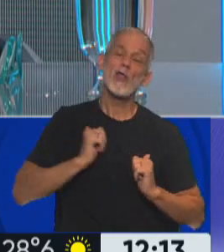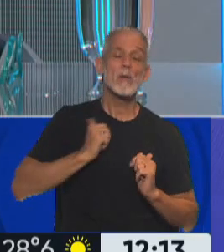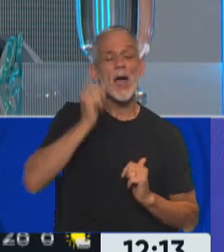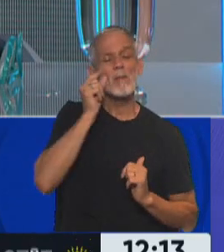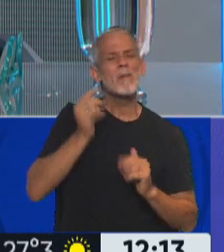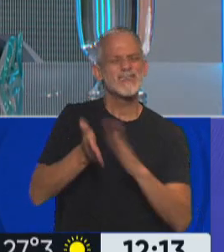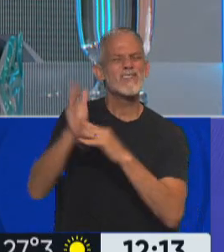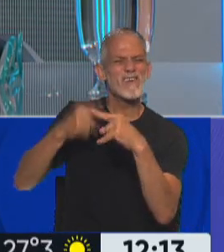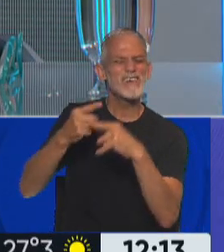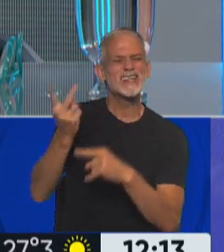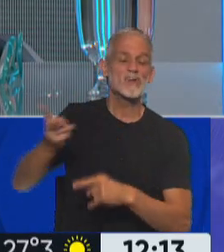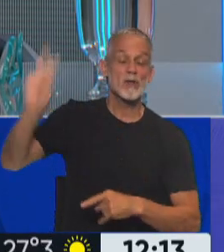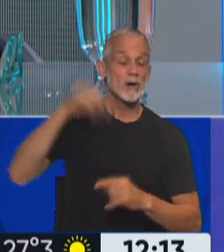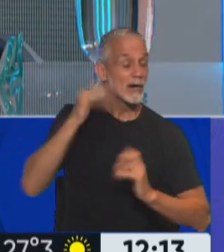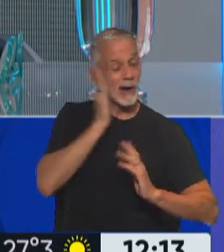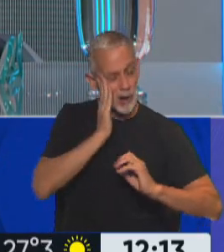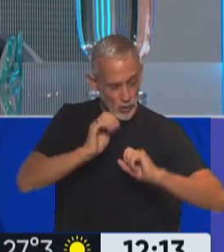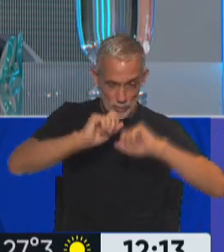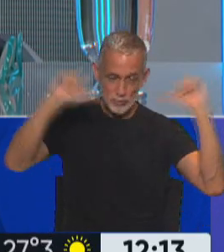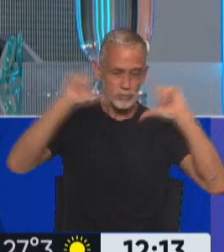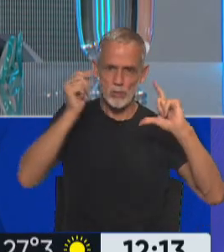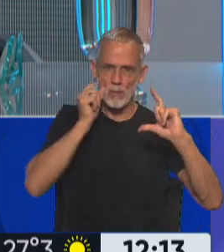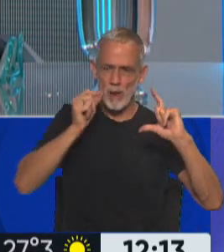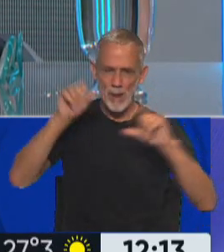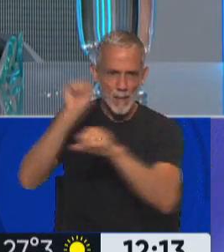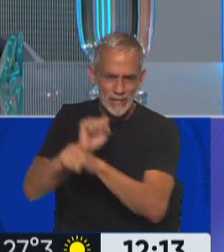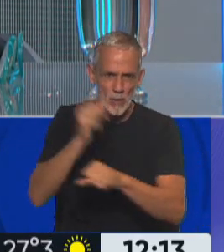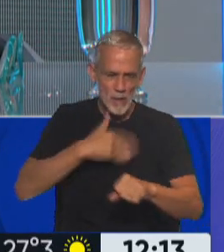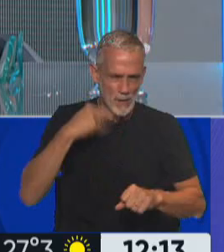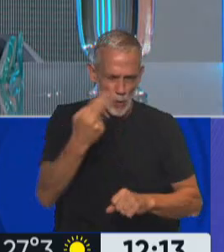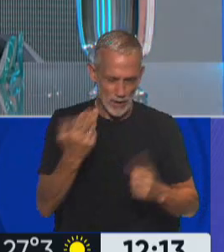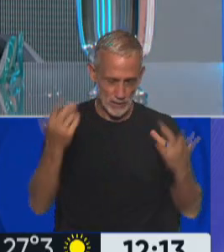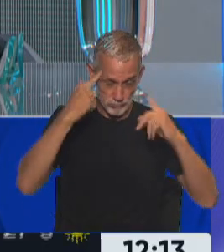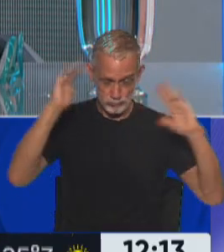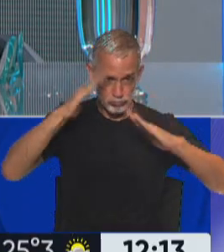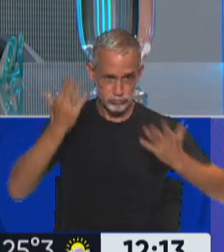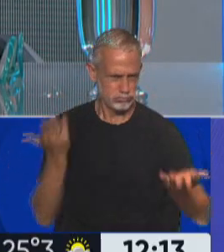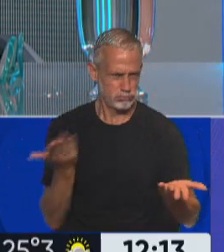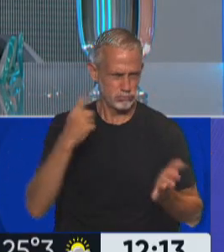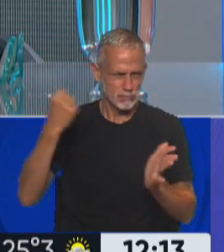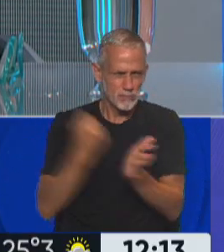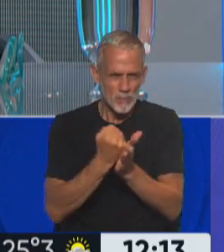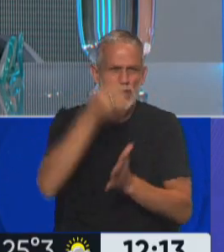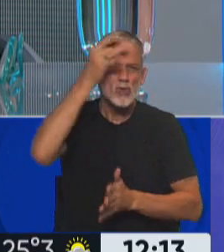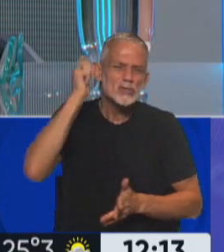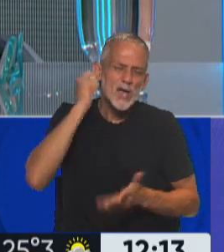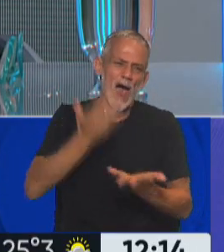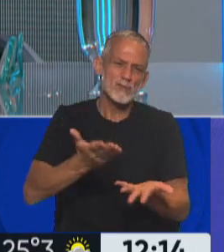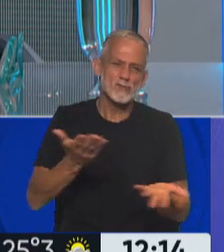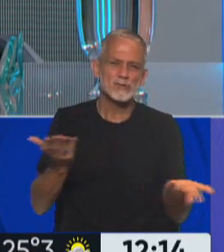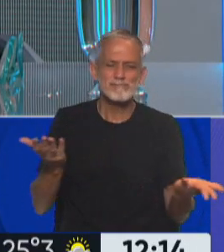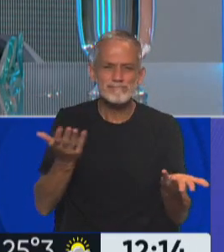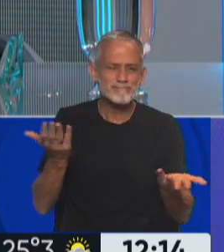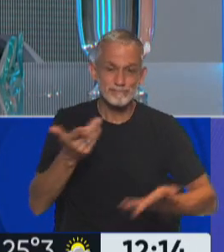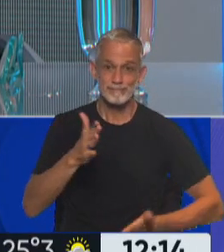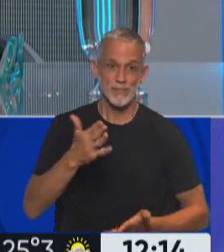a una fiesta y se levantó el otro día en esta circunstancia. Ni siquiera quiero pensar en lo que le pasó por su cabecita, pero con 12 años, porque a veces un